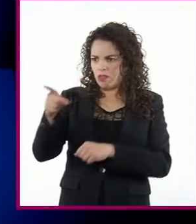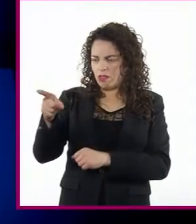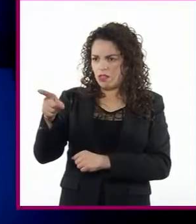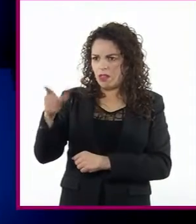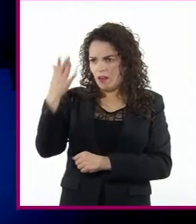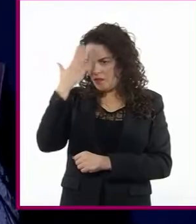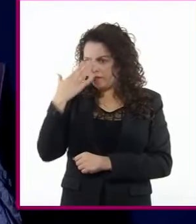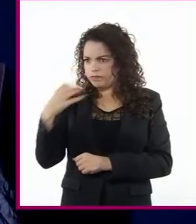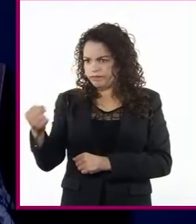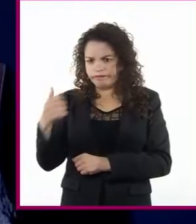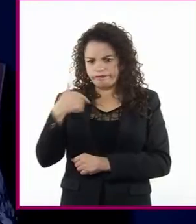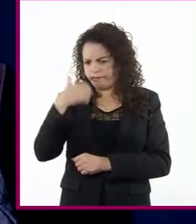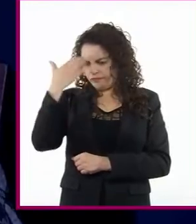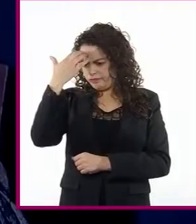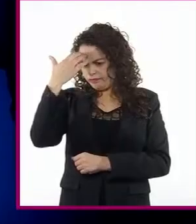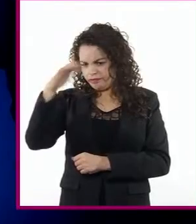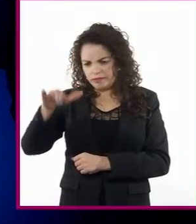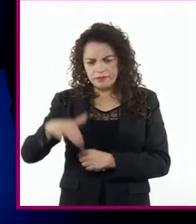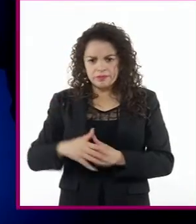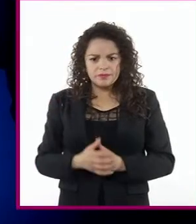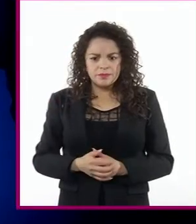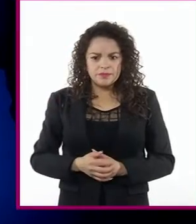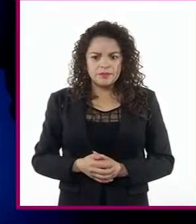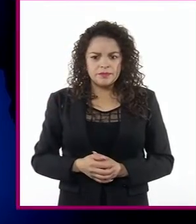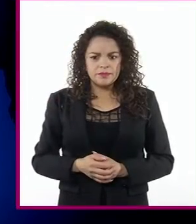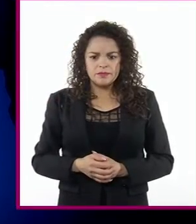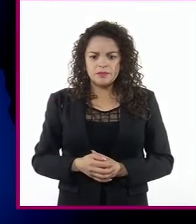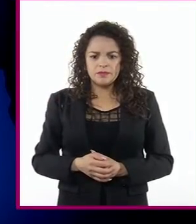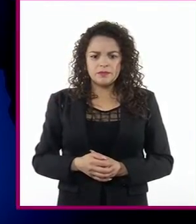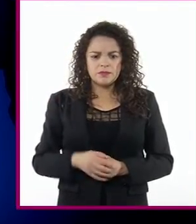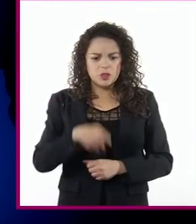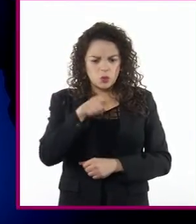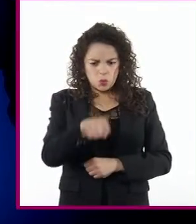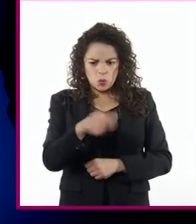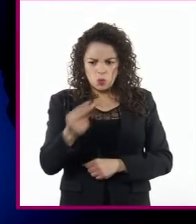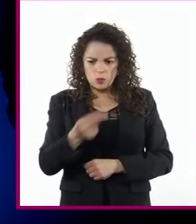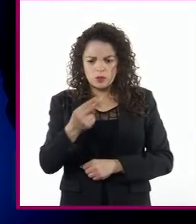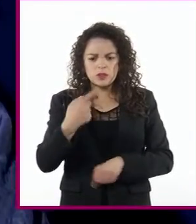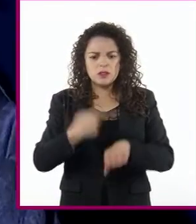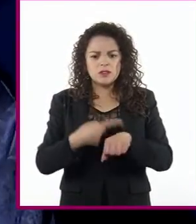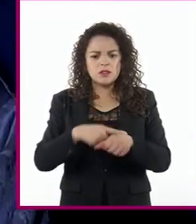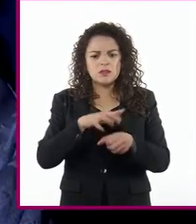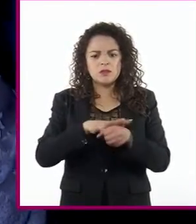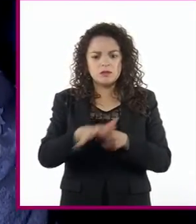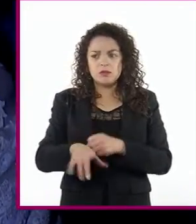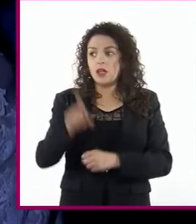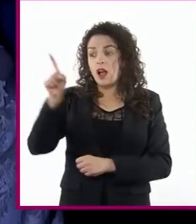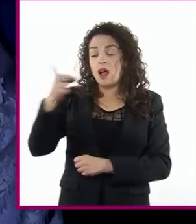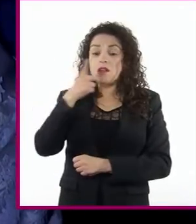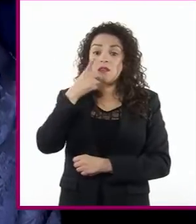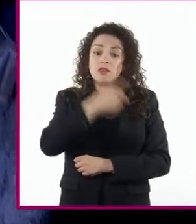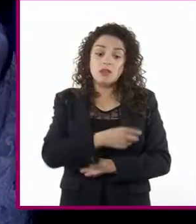¿No? Según él, ¿qué enfermedad tenéis? Bueno, él dice que es el